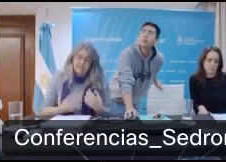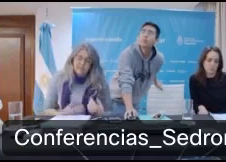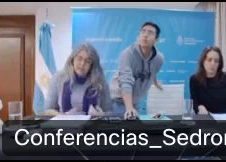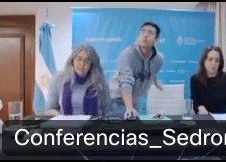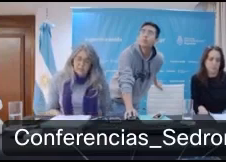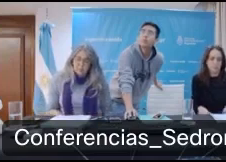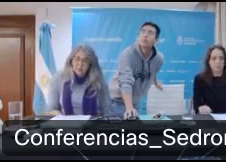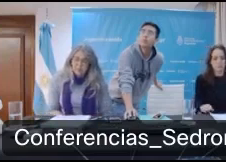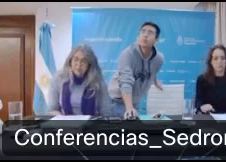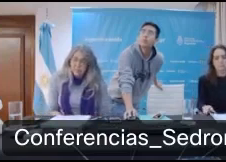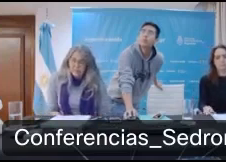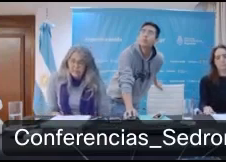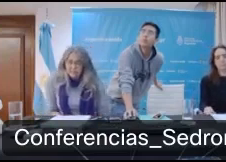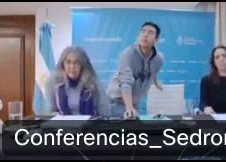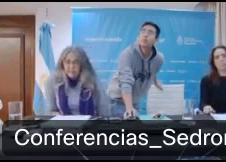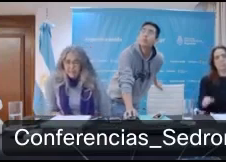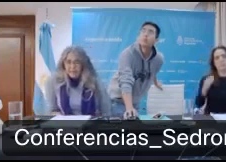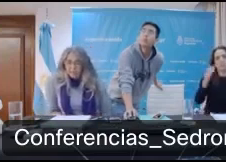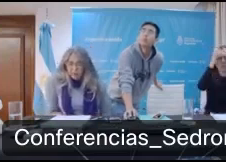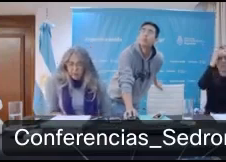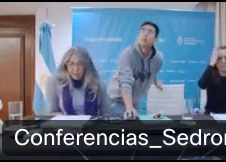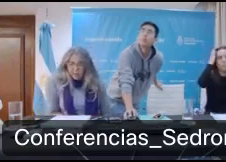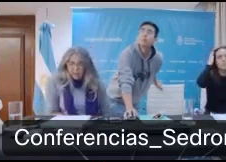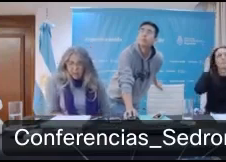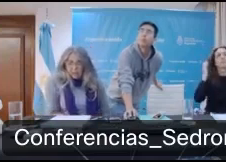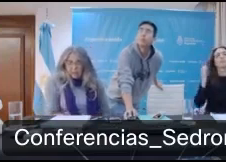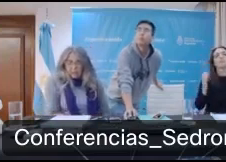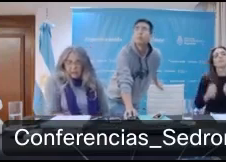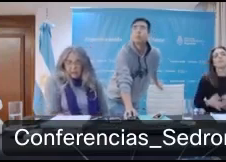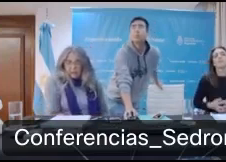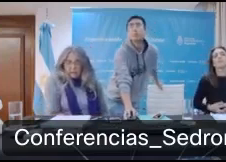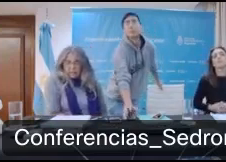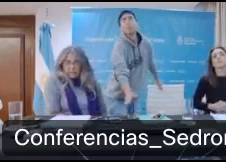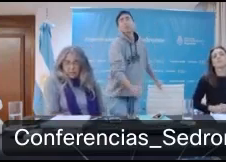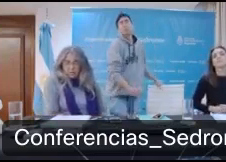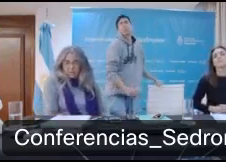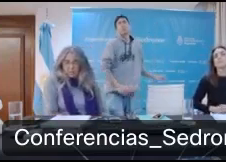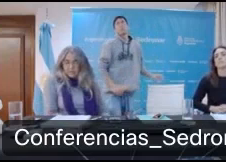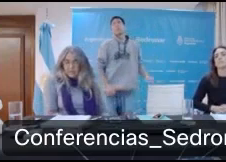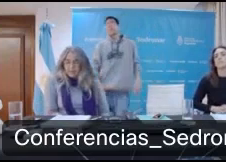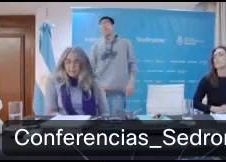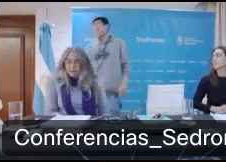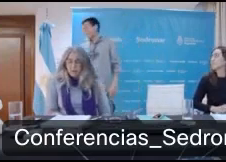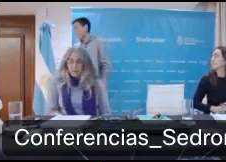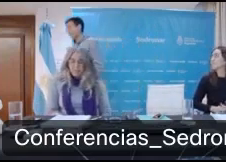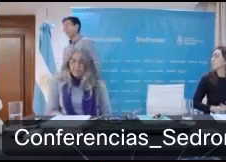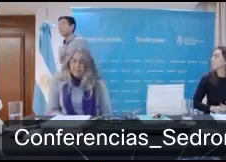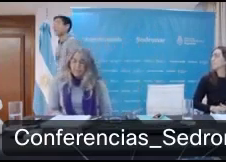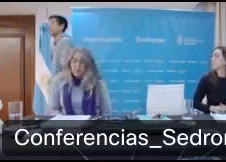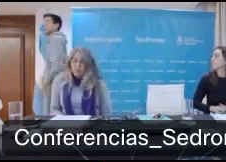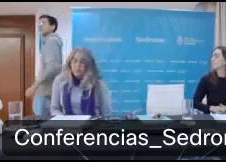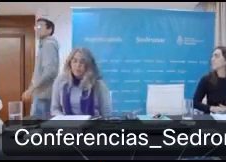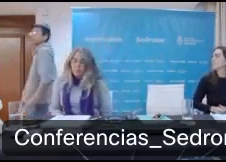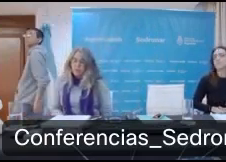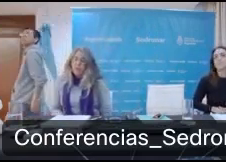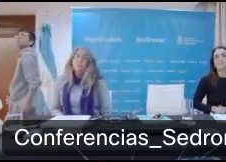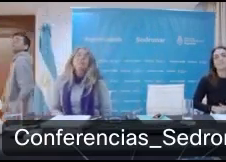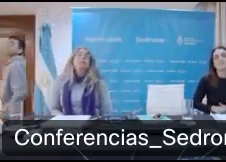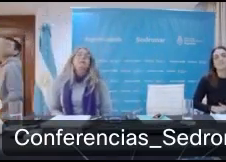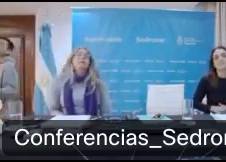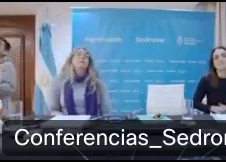sustancias. La ley de estupefacientes regulaba todo lo que tenía que ver con la fabricación,